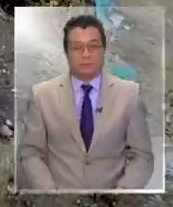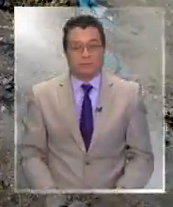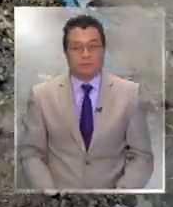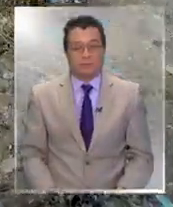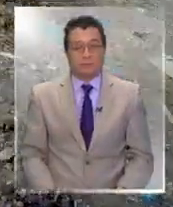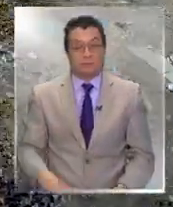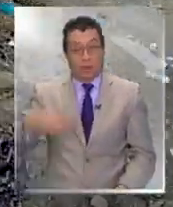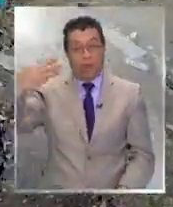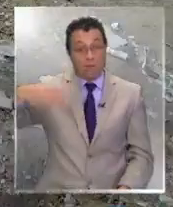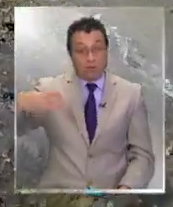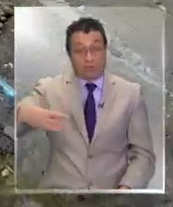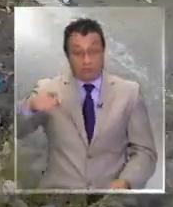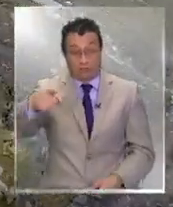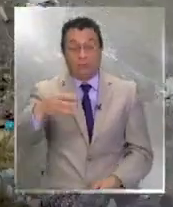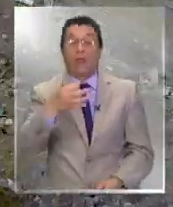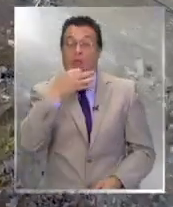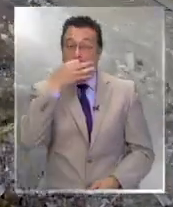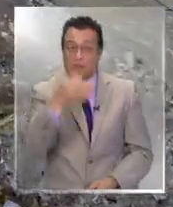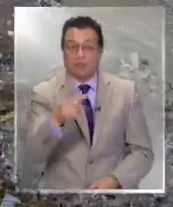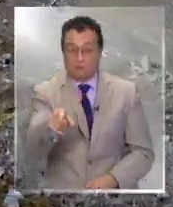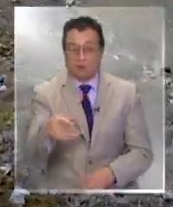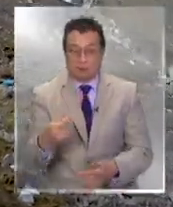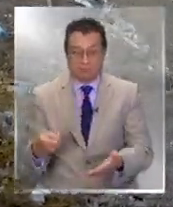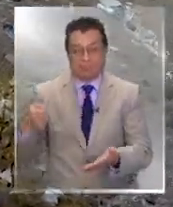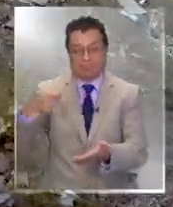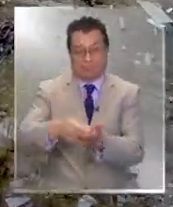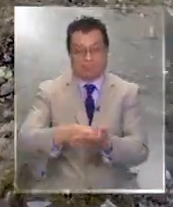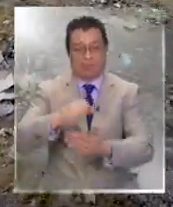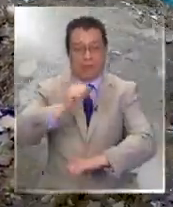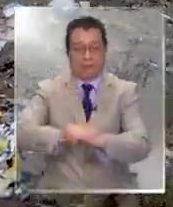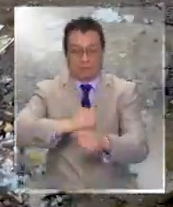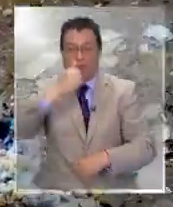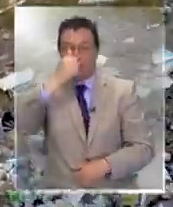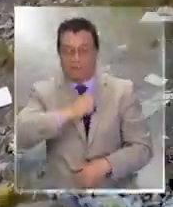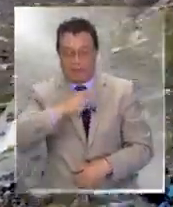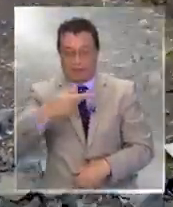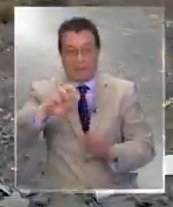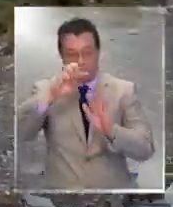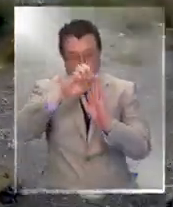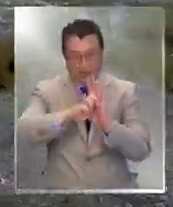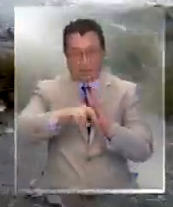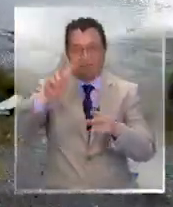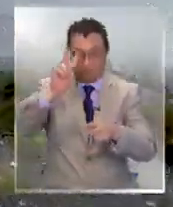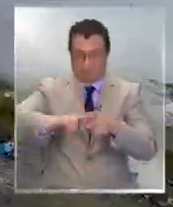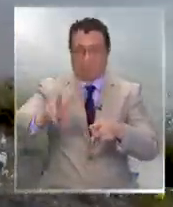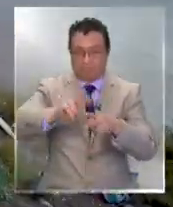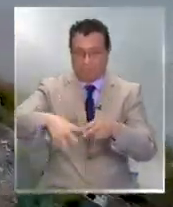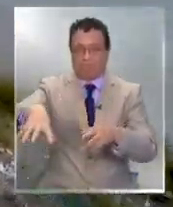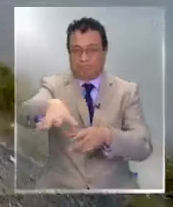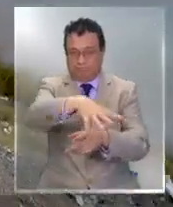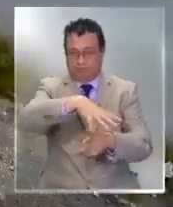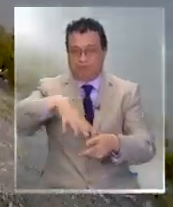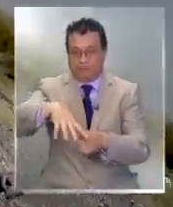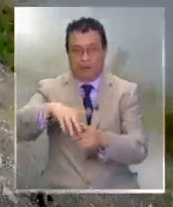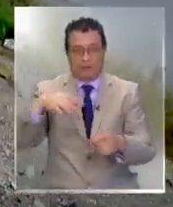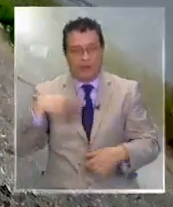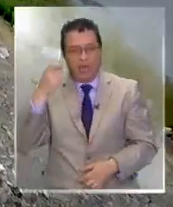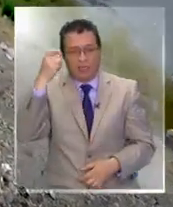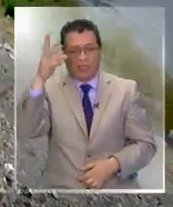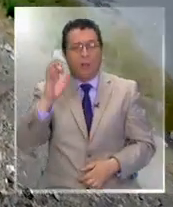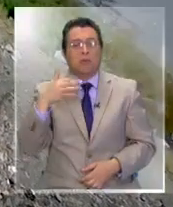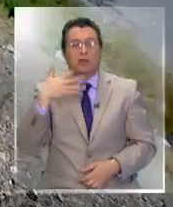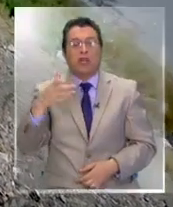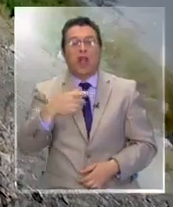Desde el municipio aseguran que hoy cuentan con el aporte de privados para llevar adelante un proyecto de recuperación de este sector. Por eso no comprenden por qué el gobierno